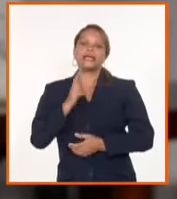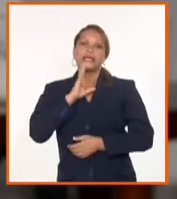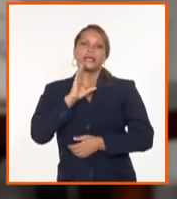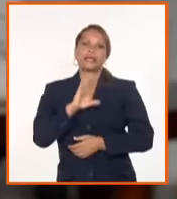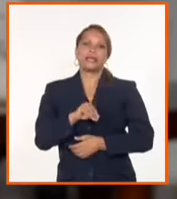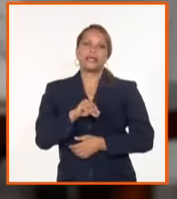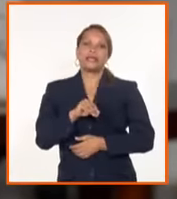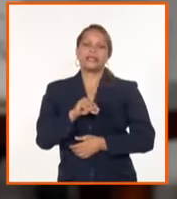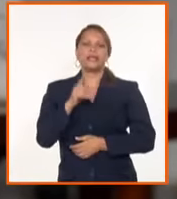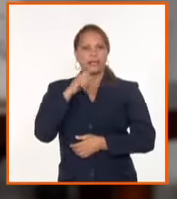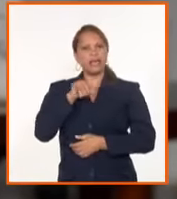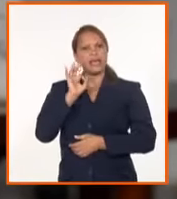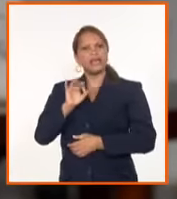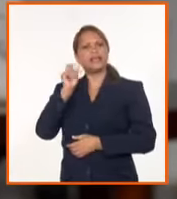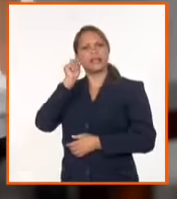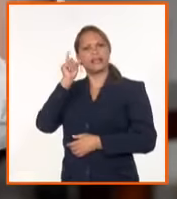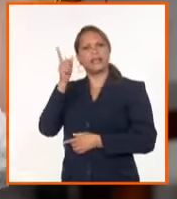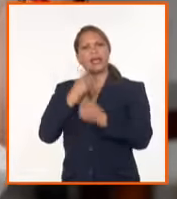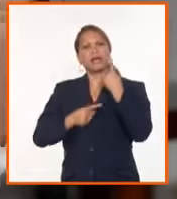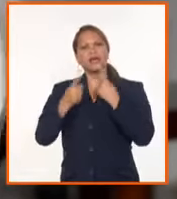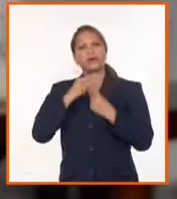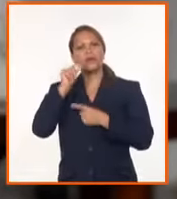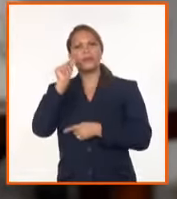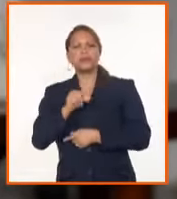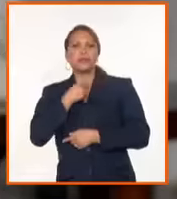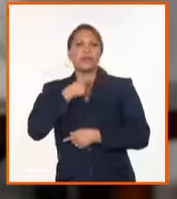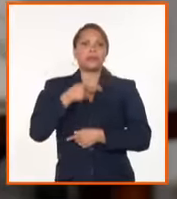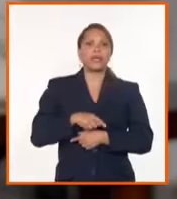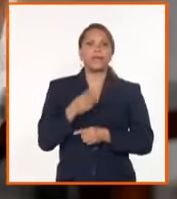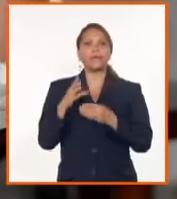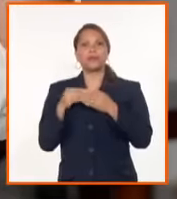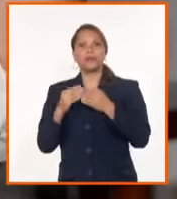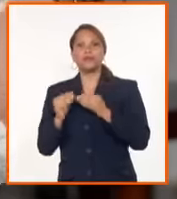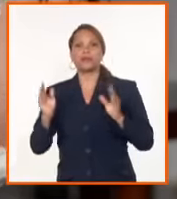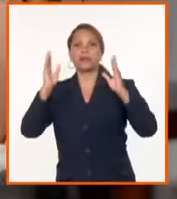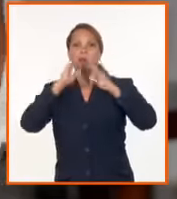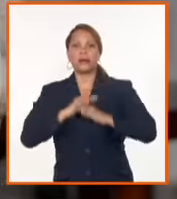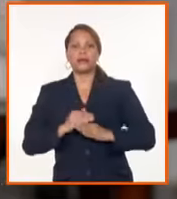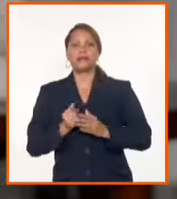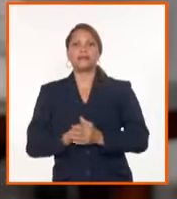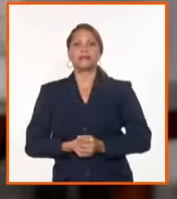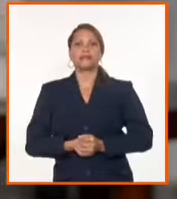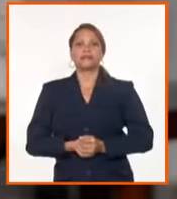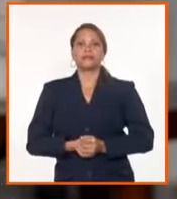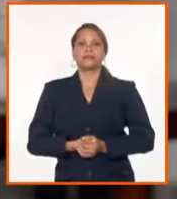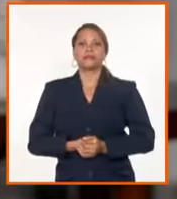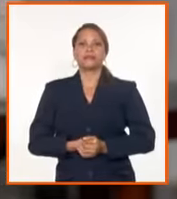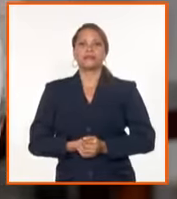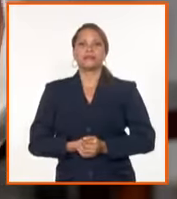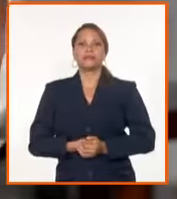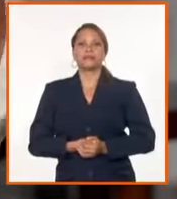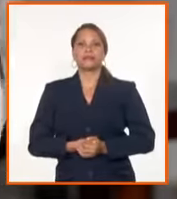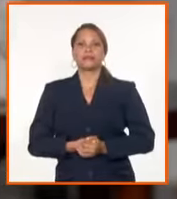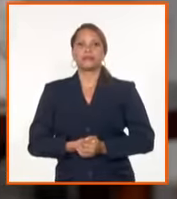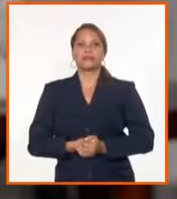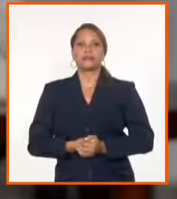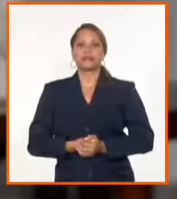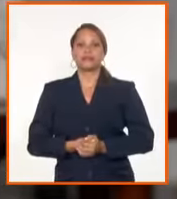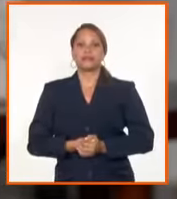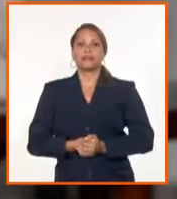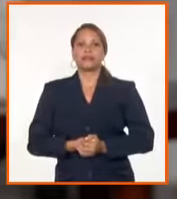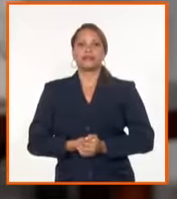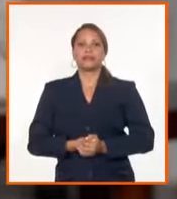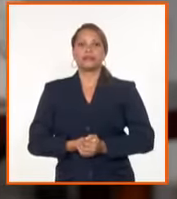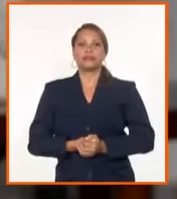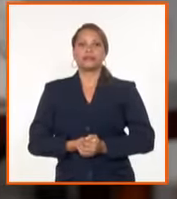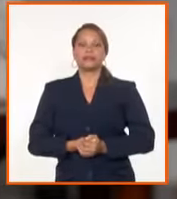esta idea que tienen algunos de que al no haber divisa, no hay divisa para comprar el combustible, no hay divisa